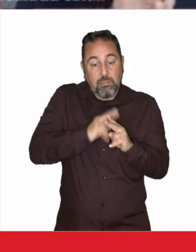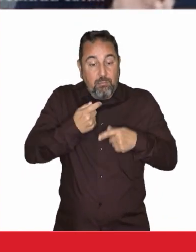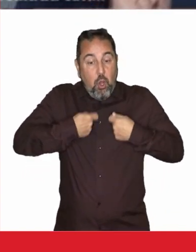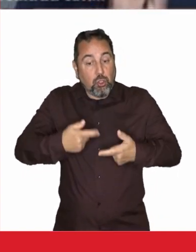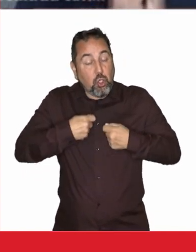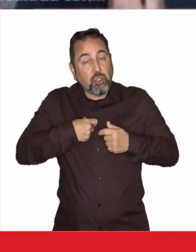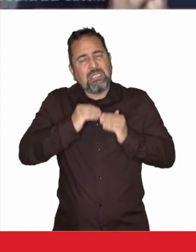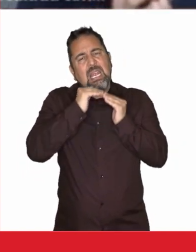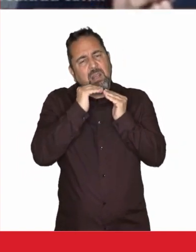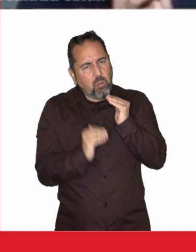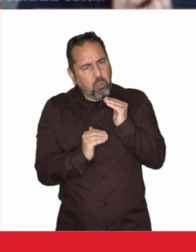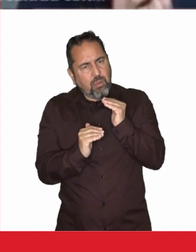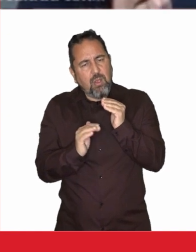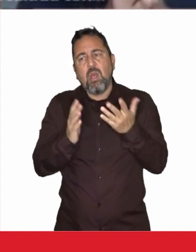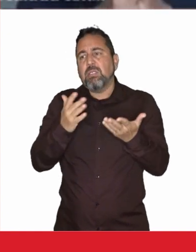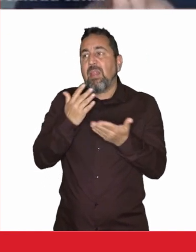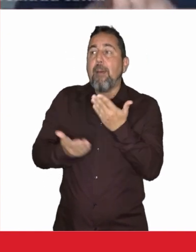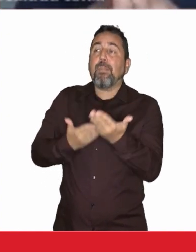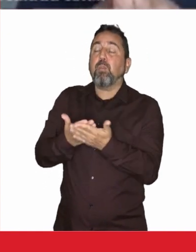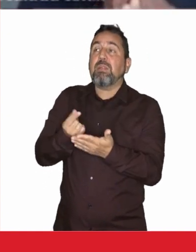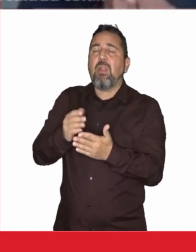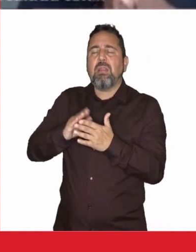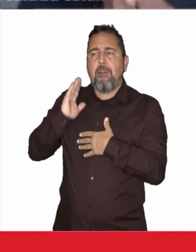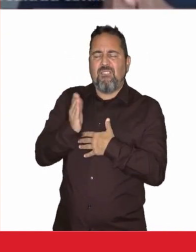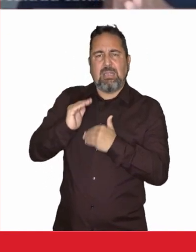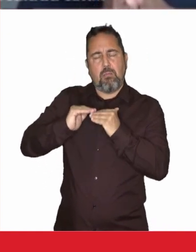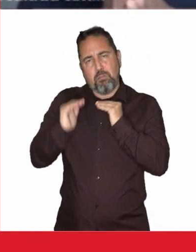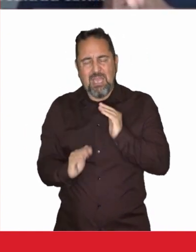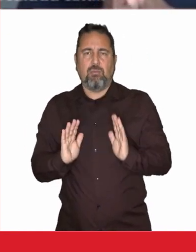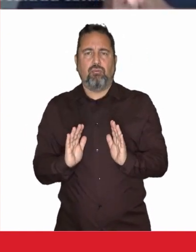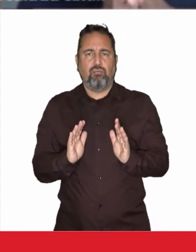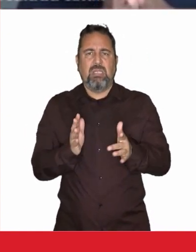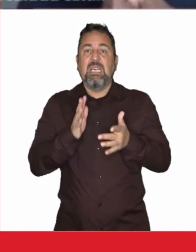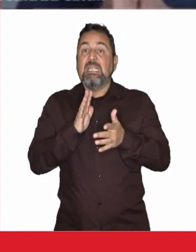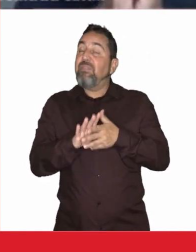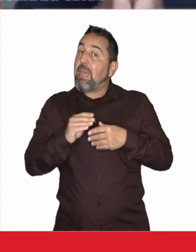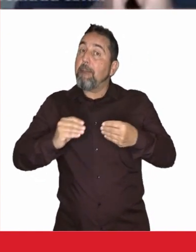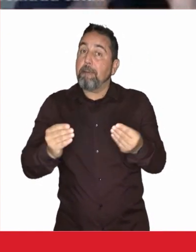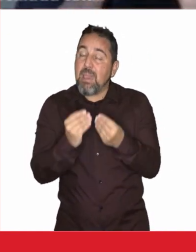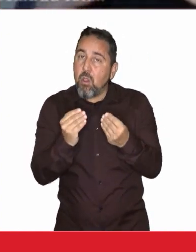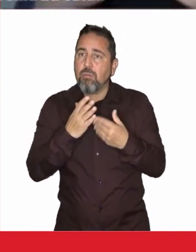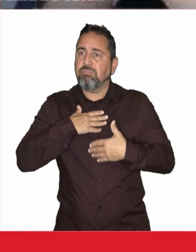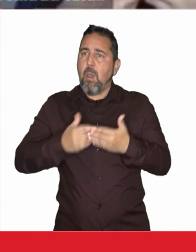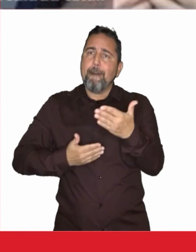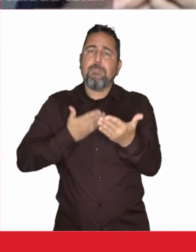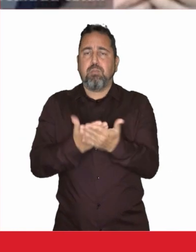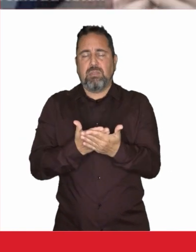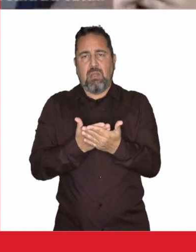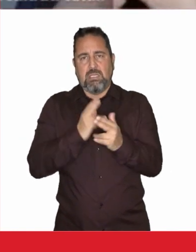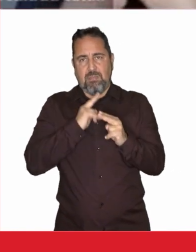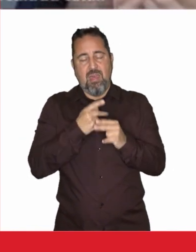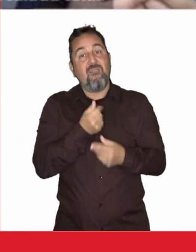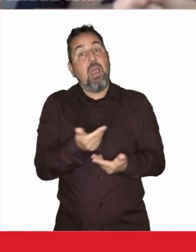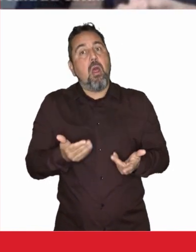Por un lado, que reducen los costes o incrementan el impacto de la propuesta de valor. Es decir, van a mejorar